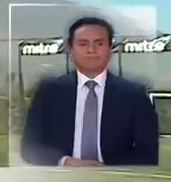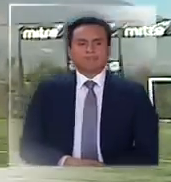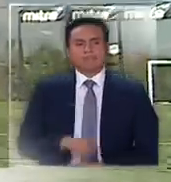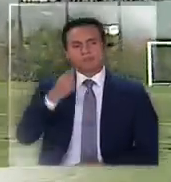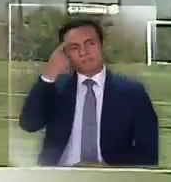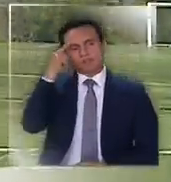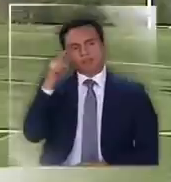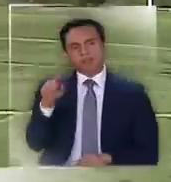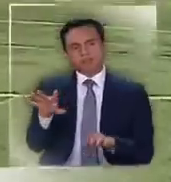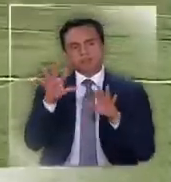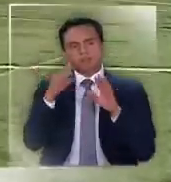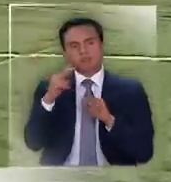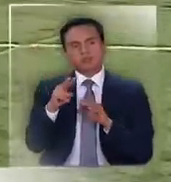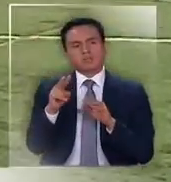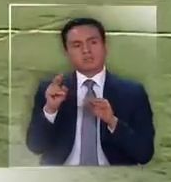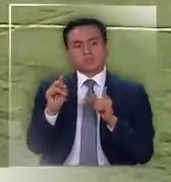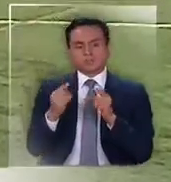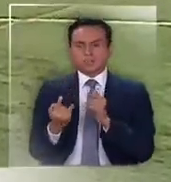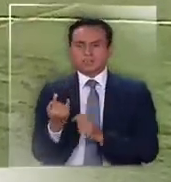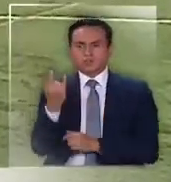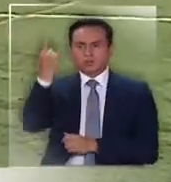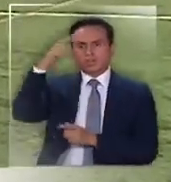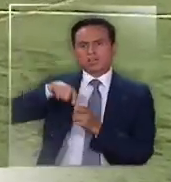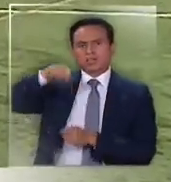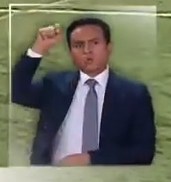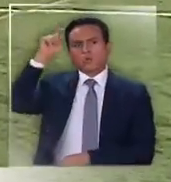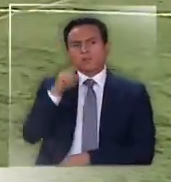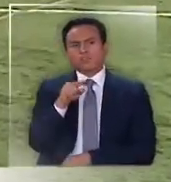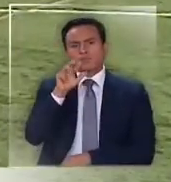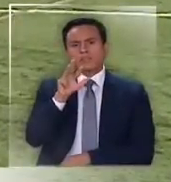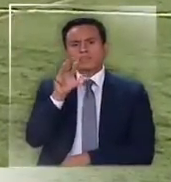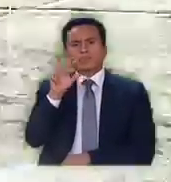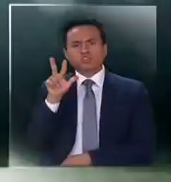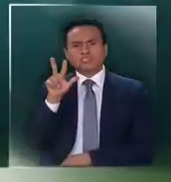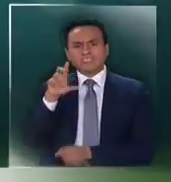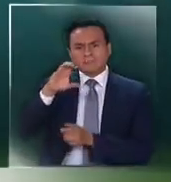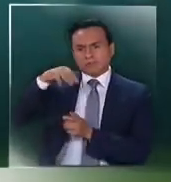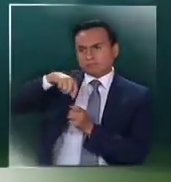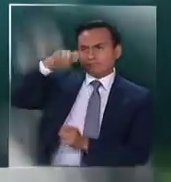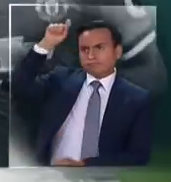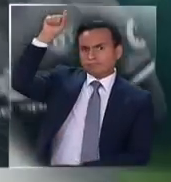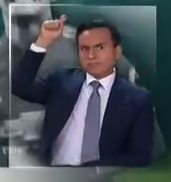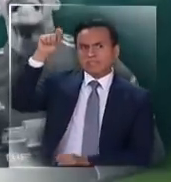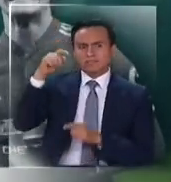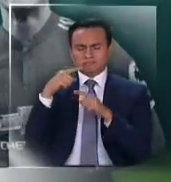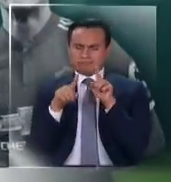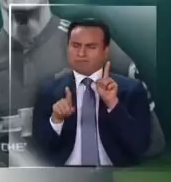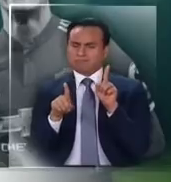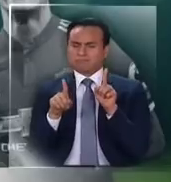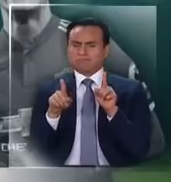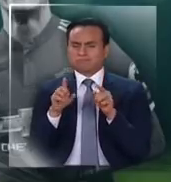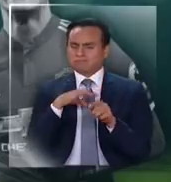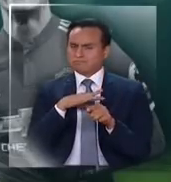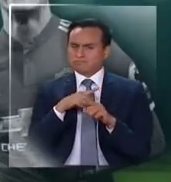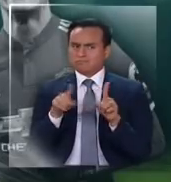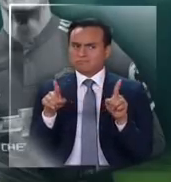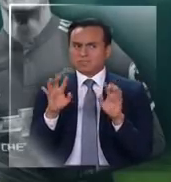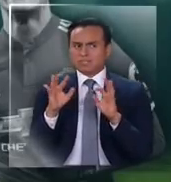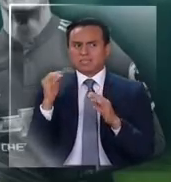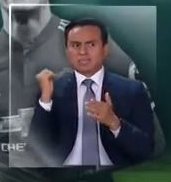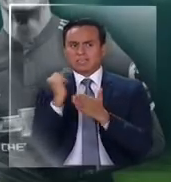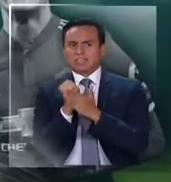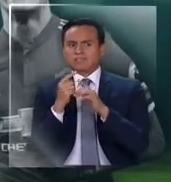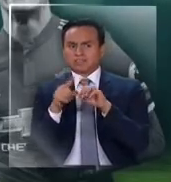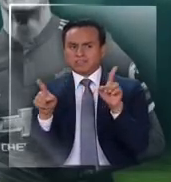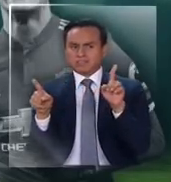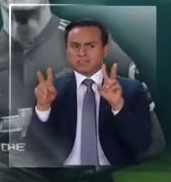Pero quizás lo más llamativo de su caso es la estatura. El delantero mide 1,98 m, atípico para el medio nacional y que marca una clara